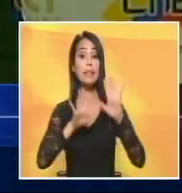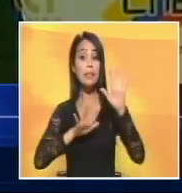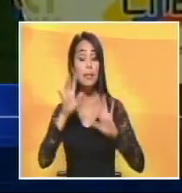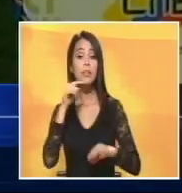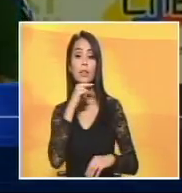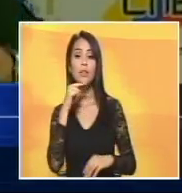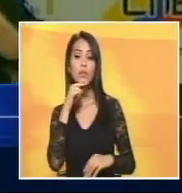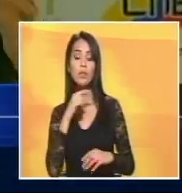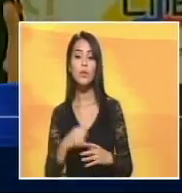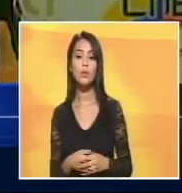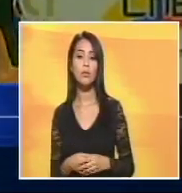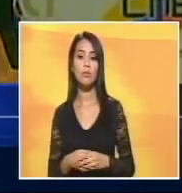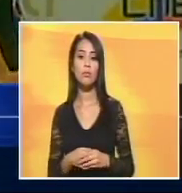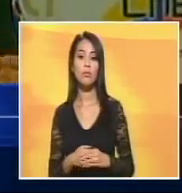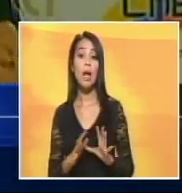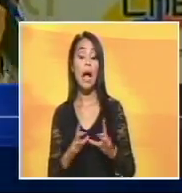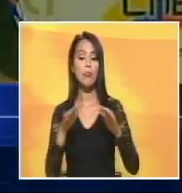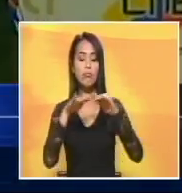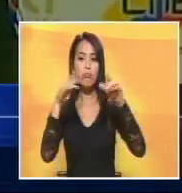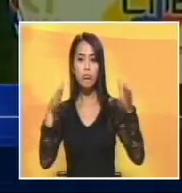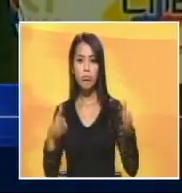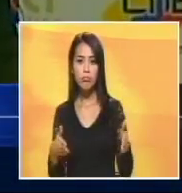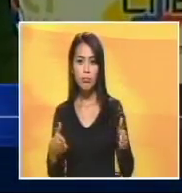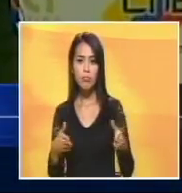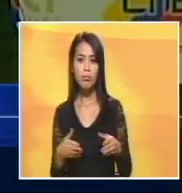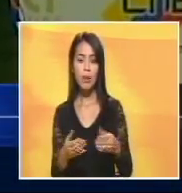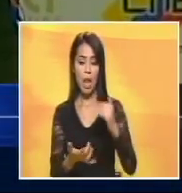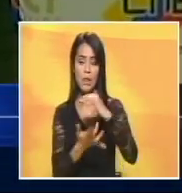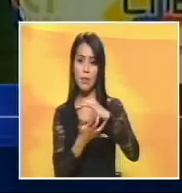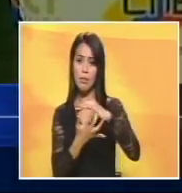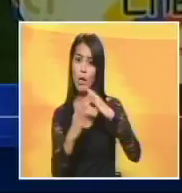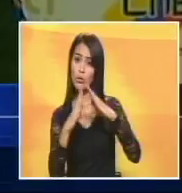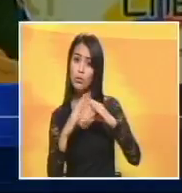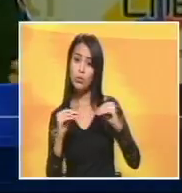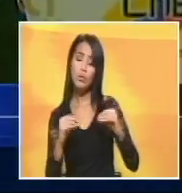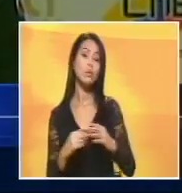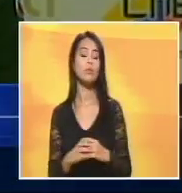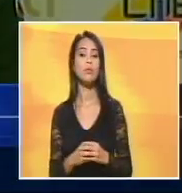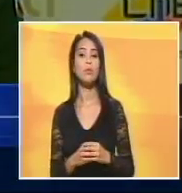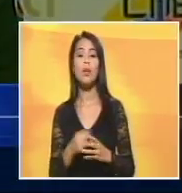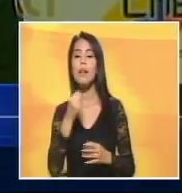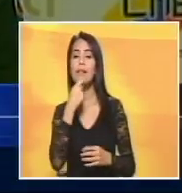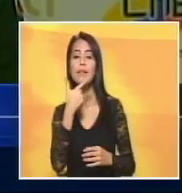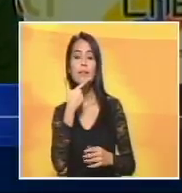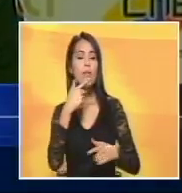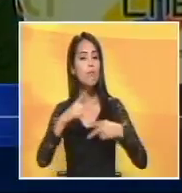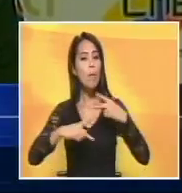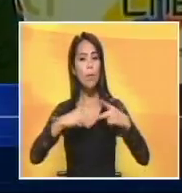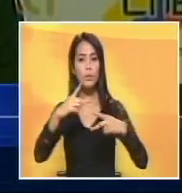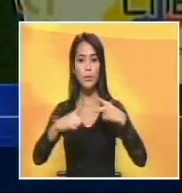octubre se aperturen las mesas, se instalen y comenzará un lindo proceso